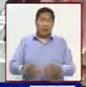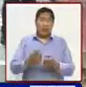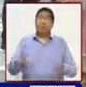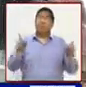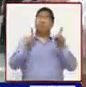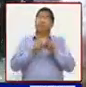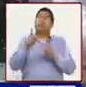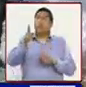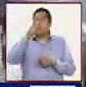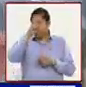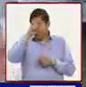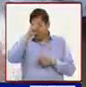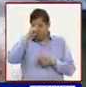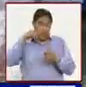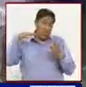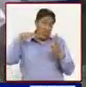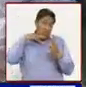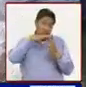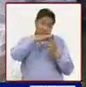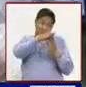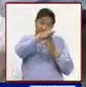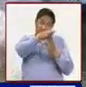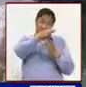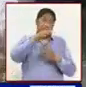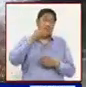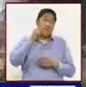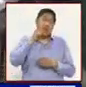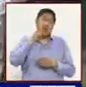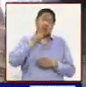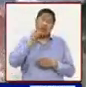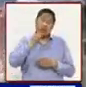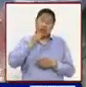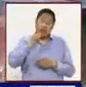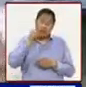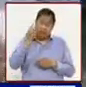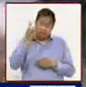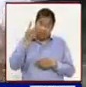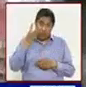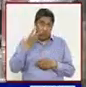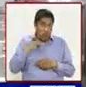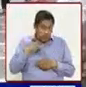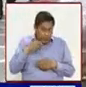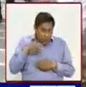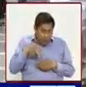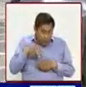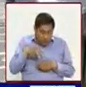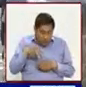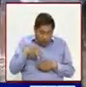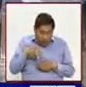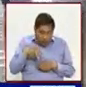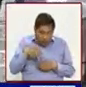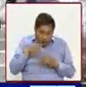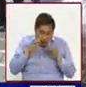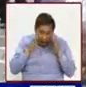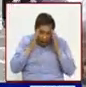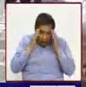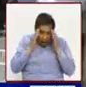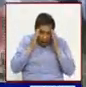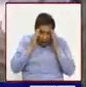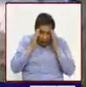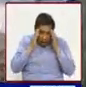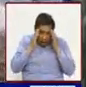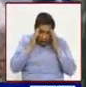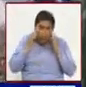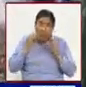Cuando las ha atropellado a la señora y a la señorita, yo he visto que yo estaba en el segundo piso y la movilidad